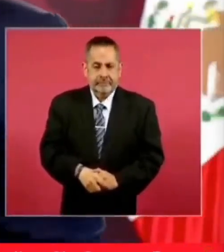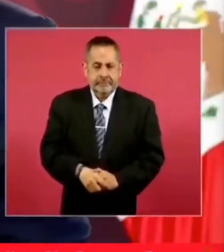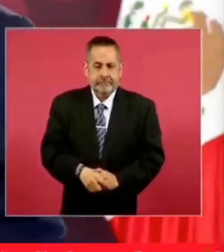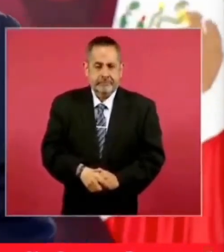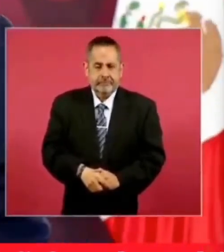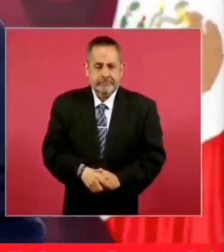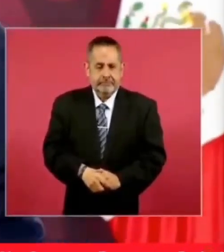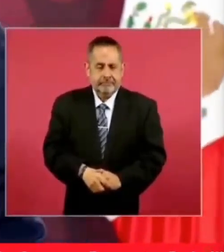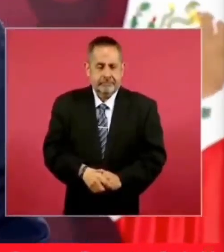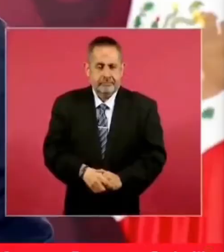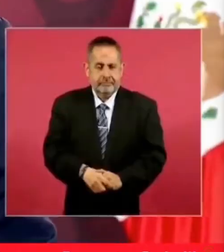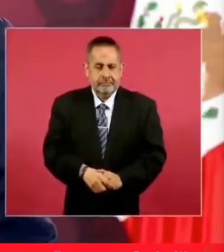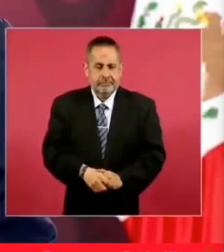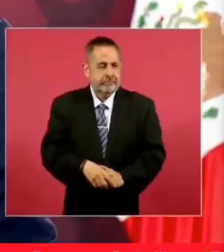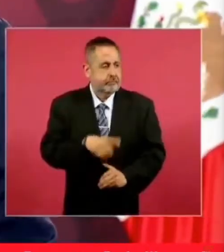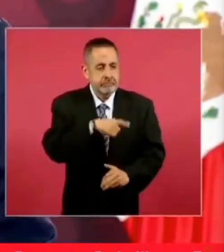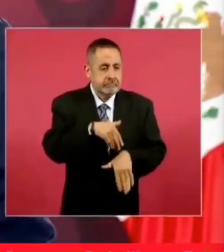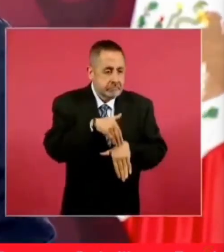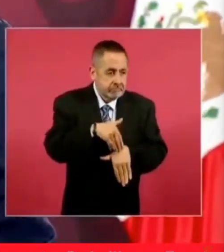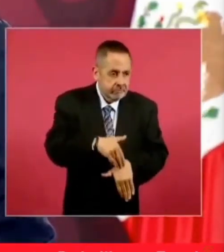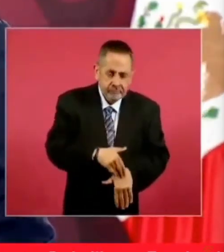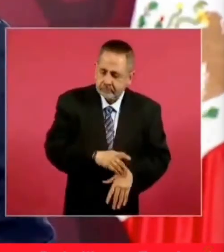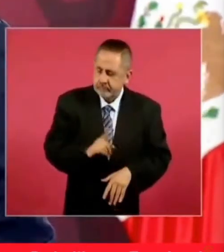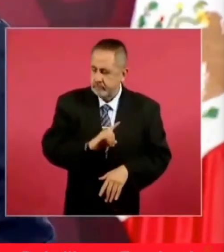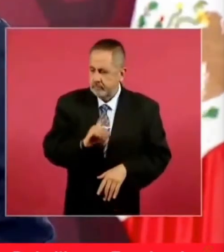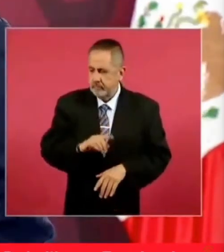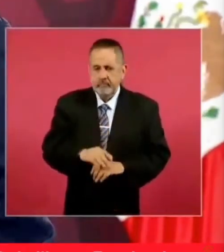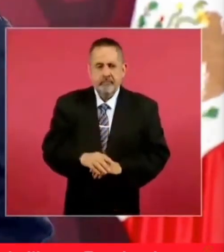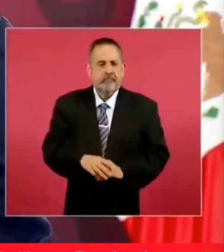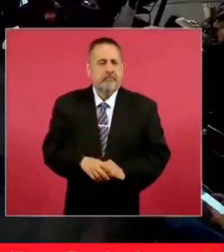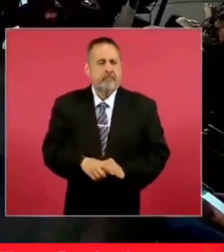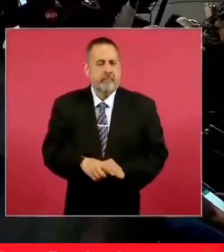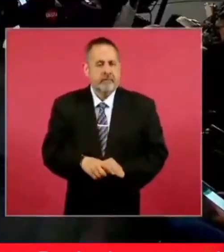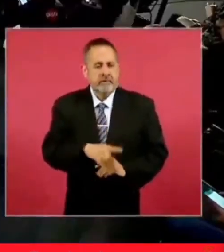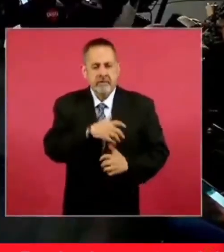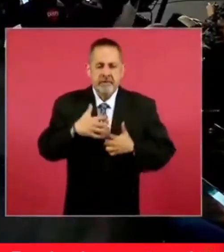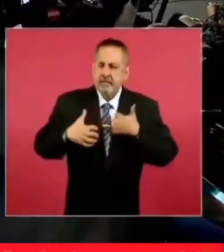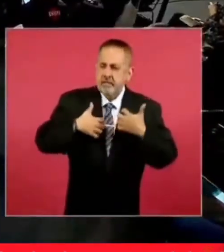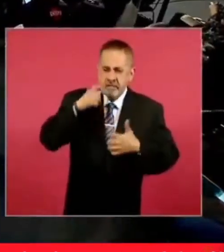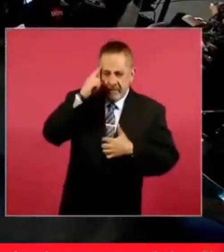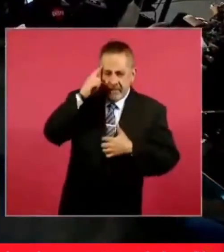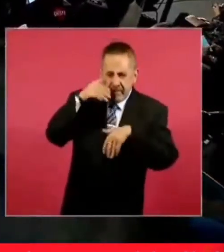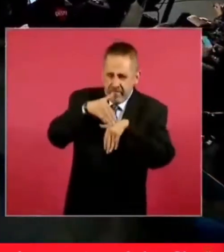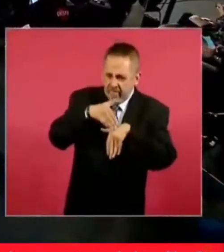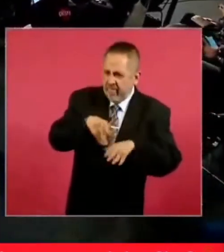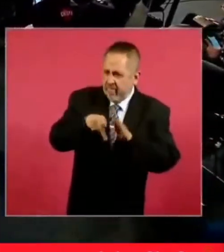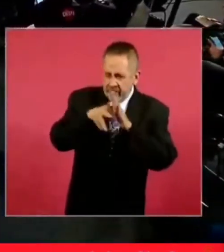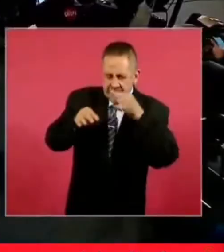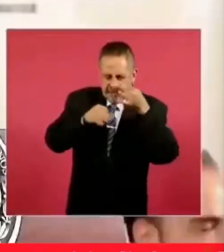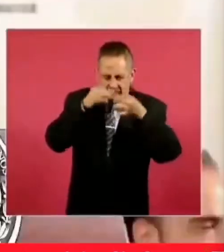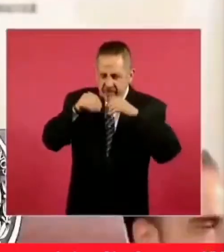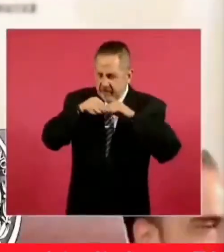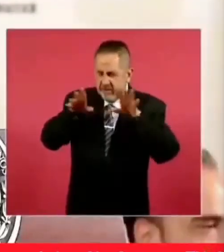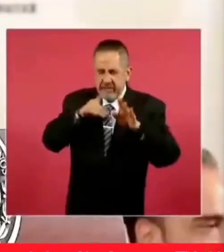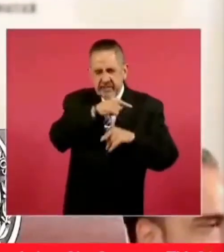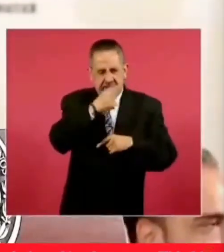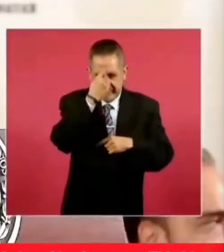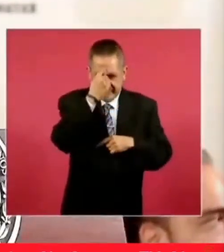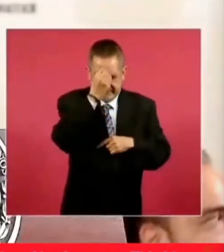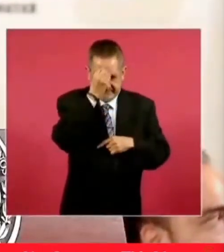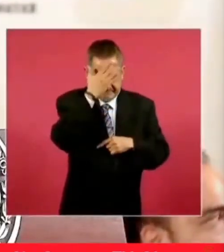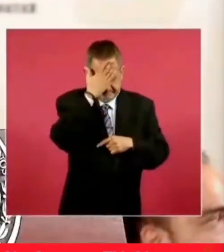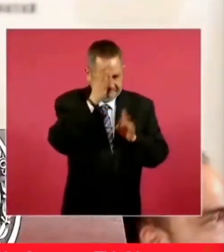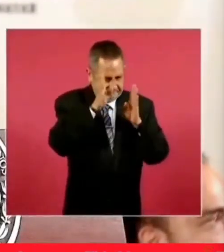ir solo por el enojo de su conservadurismo